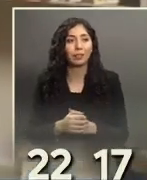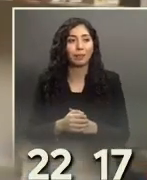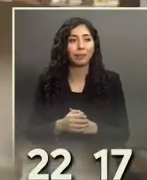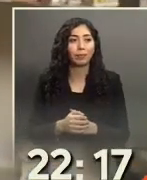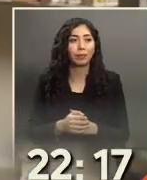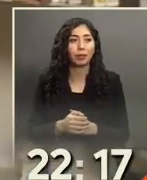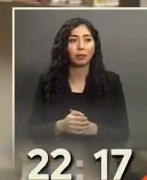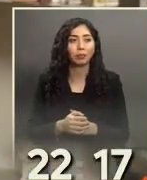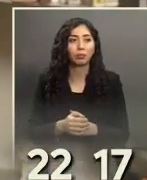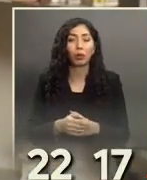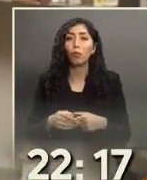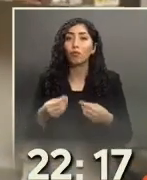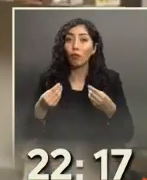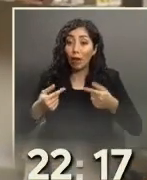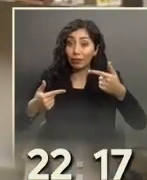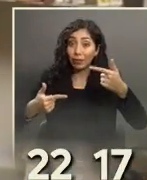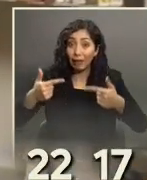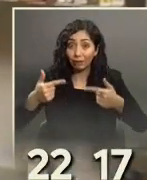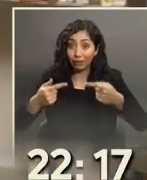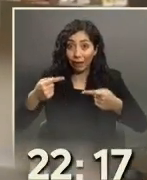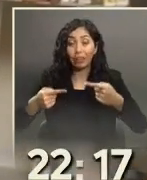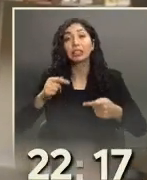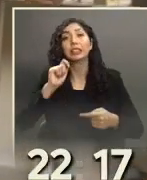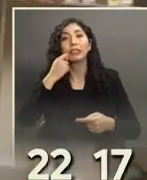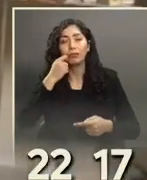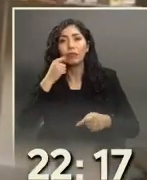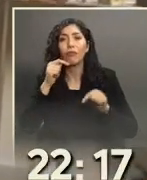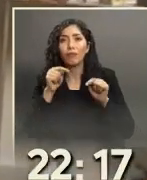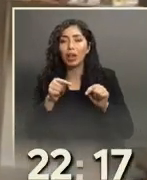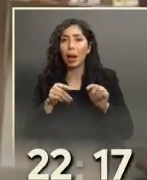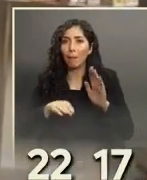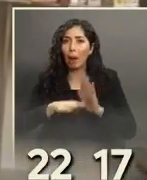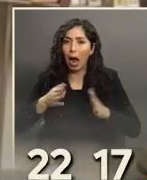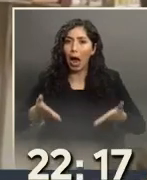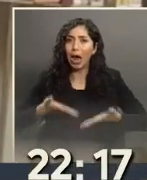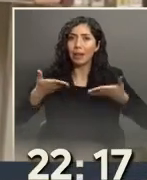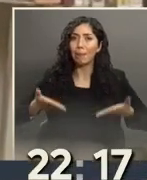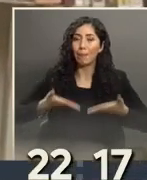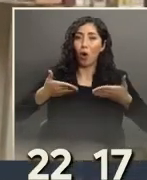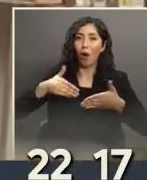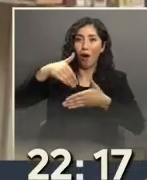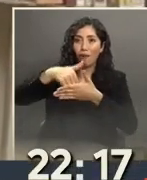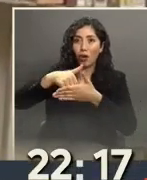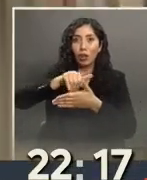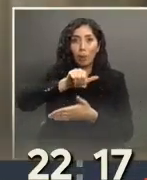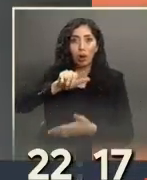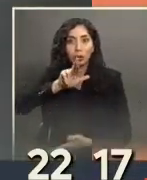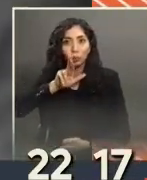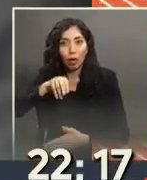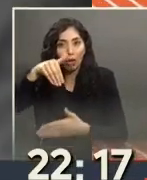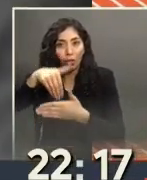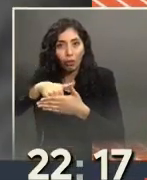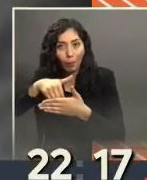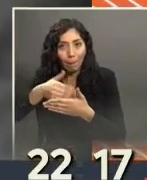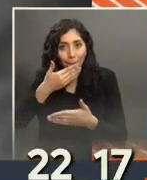genera mucho más ánimo en sus comandos de campaña y eso tiene un efecto en el resultado electoral